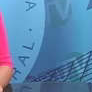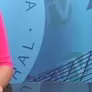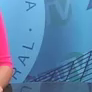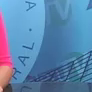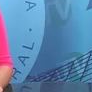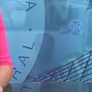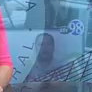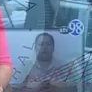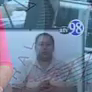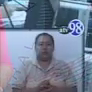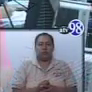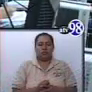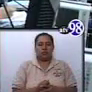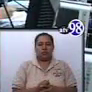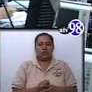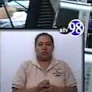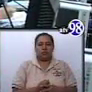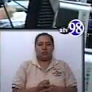de agosto.